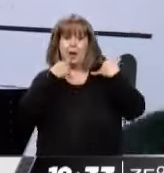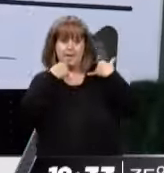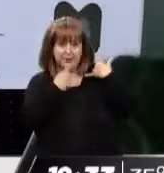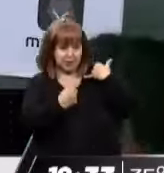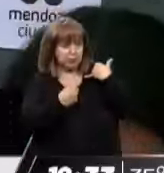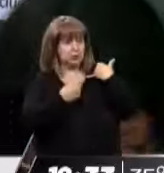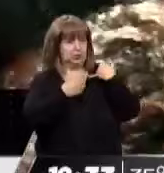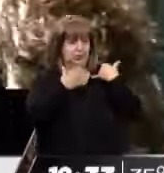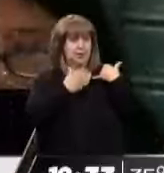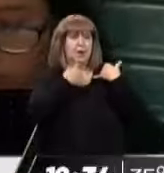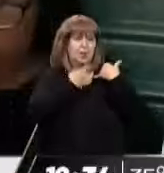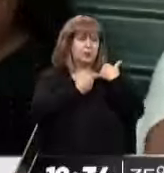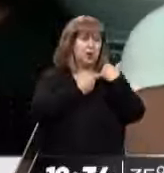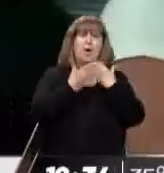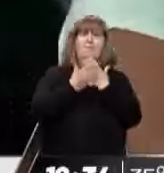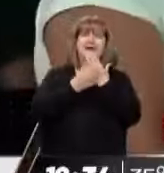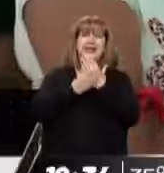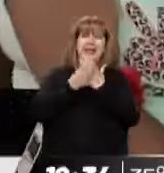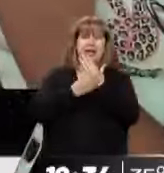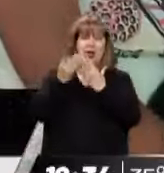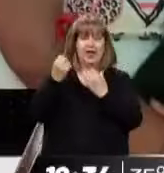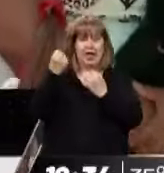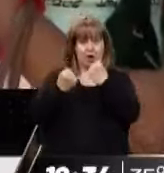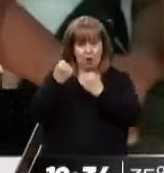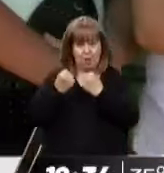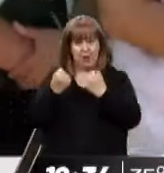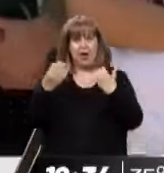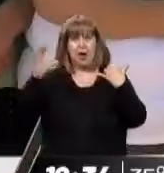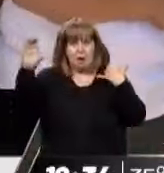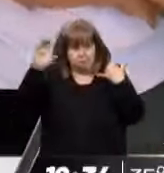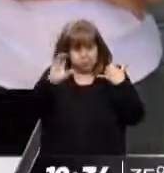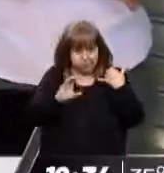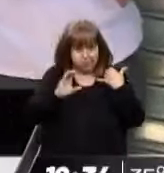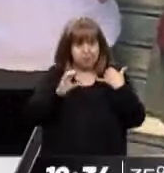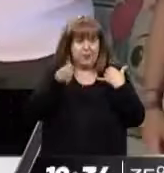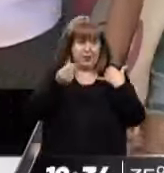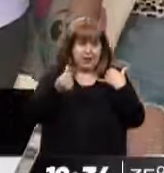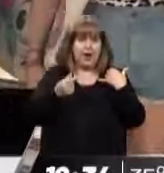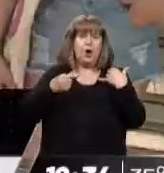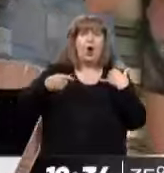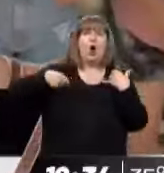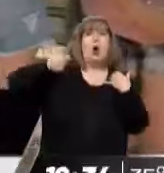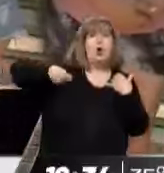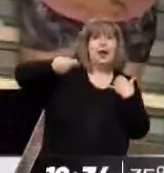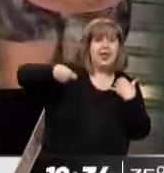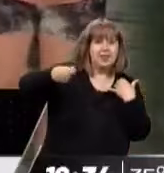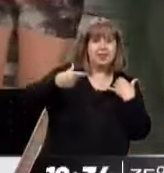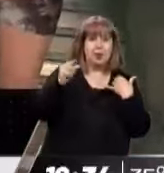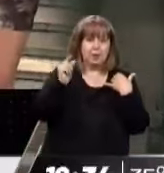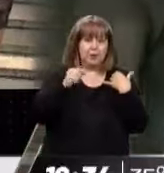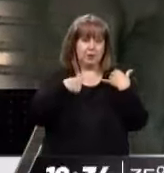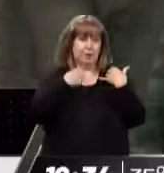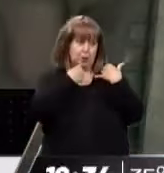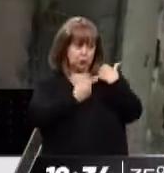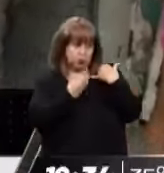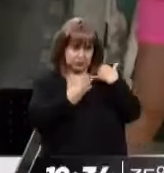o algún pedido al Ministerio de Economía de la provincia para que bajara o una suma o un crédito a tasa blanda? ¿Qué se sabe de